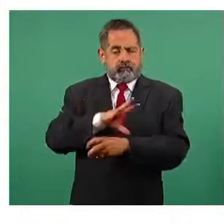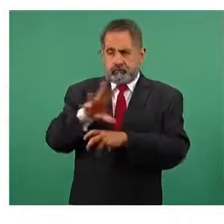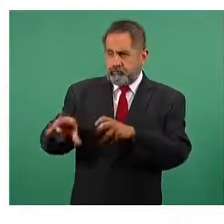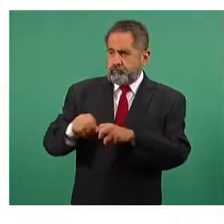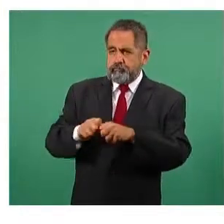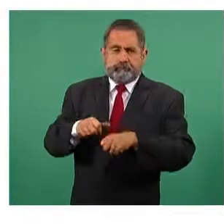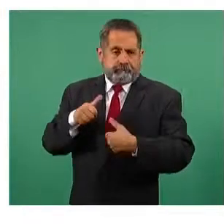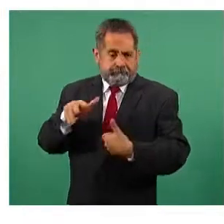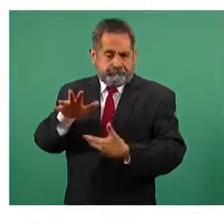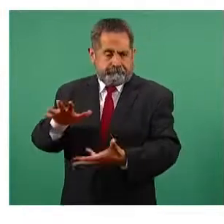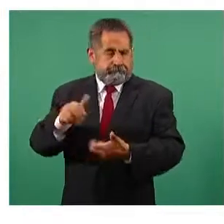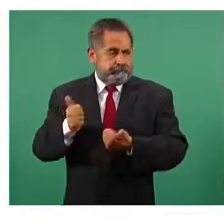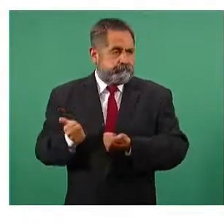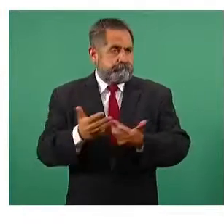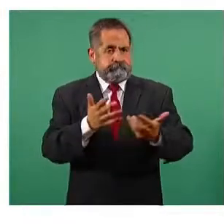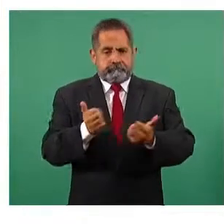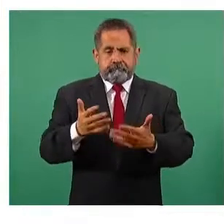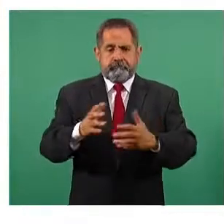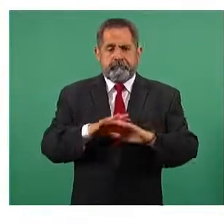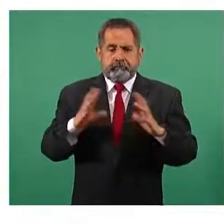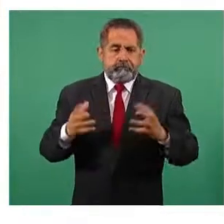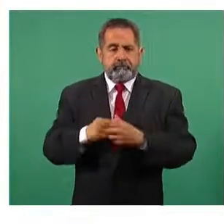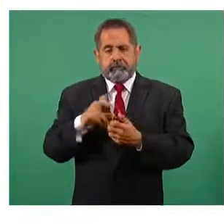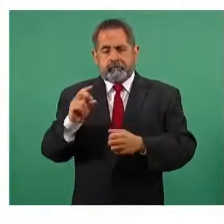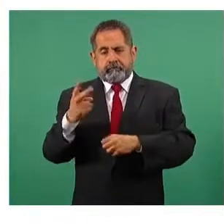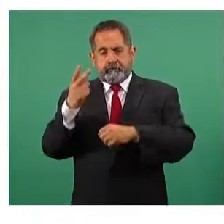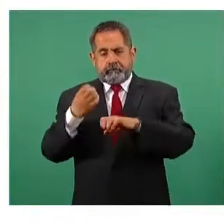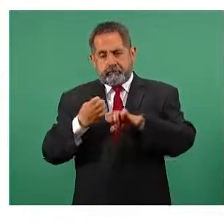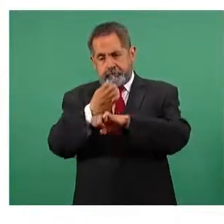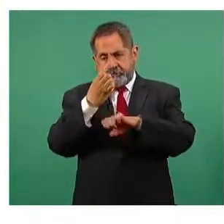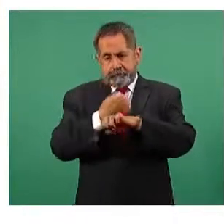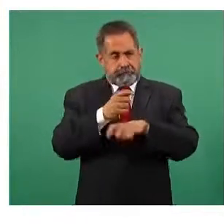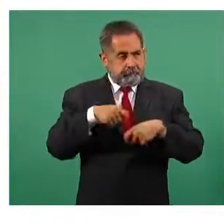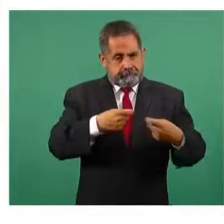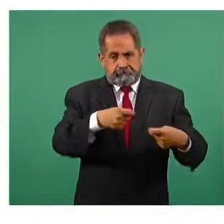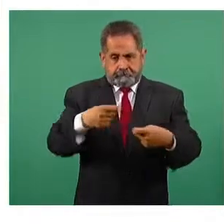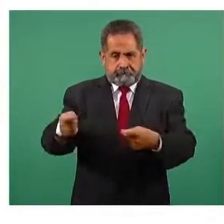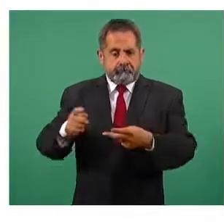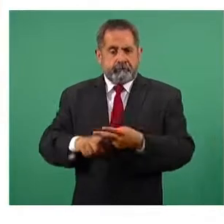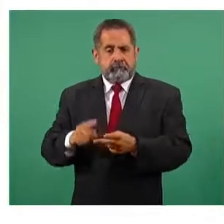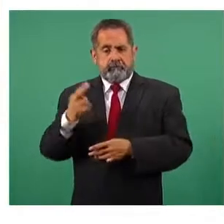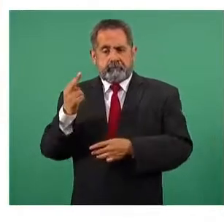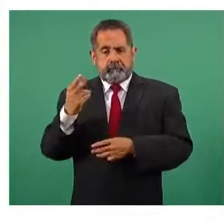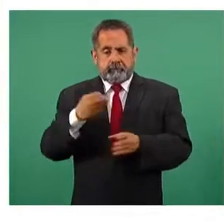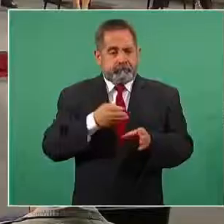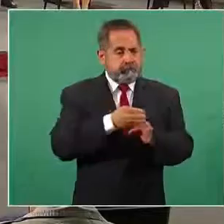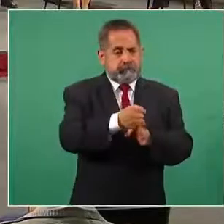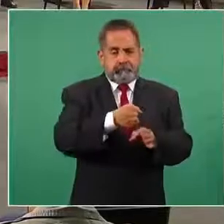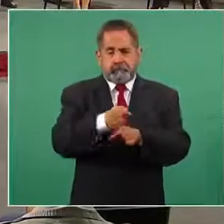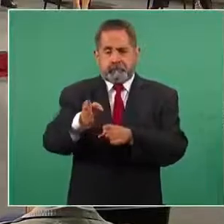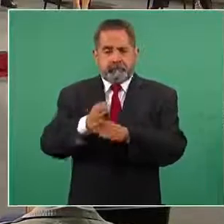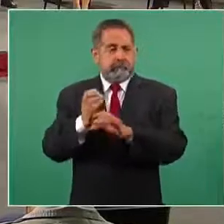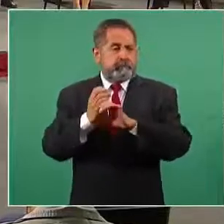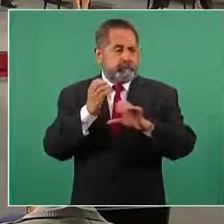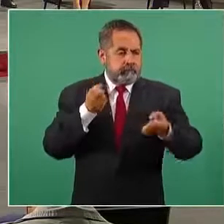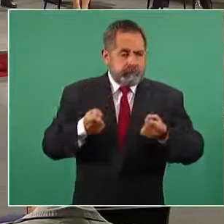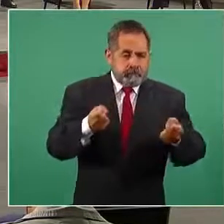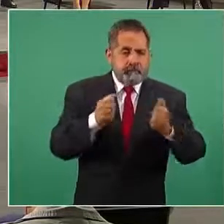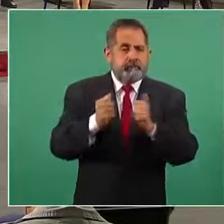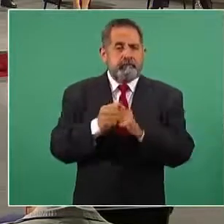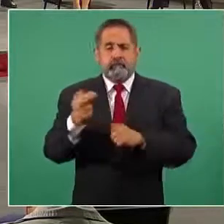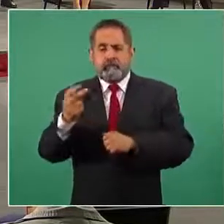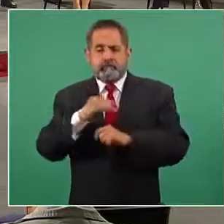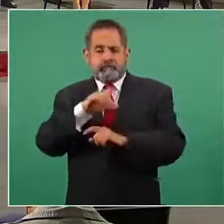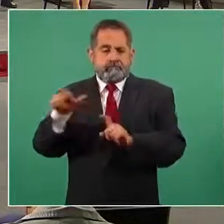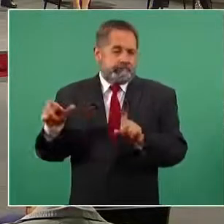2,381,920. Se distribuyeron a 32 entidades, se emplearon 25 rutas terrestres con 25 escoltas